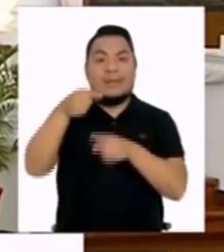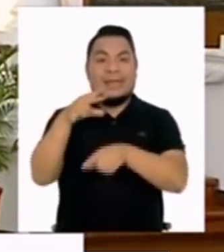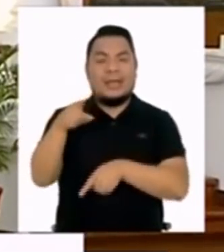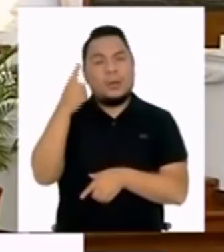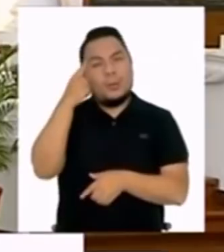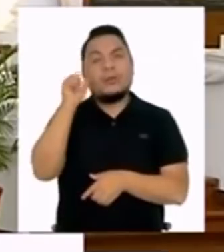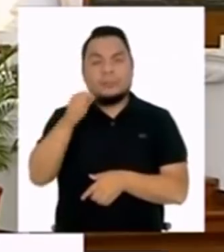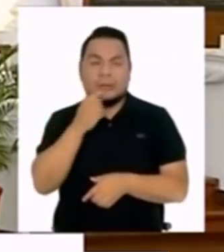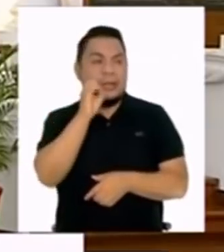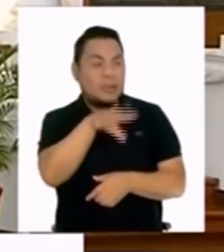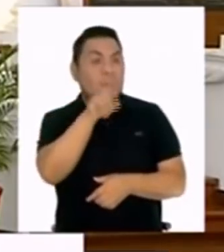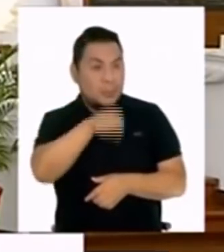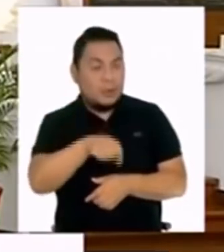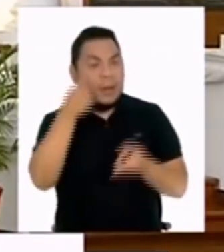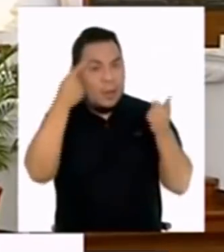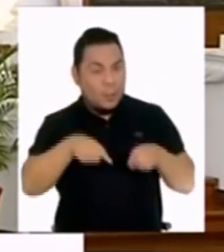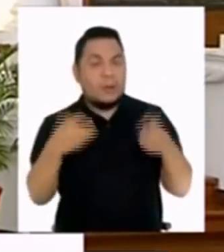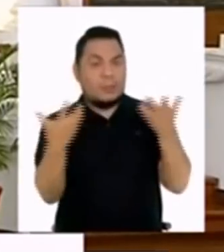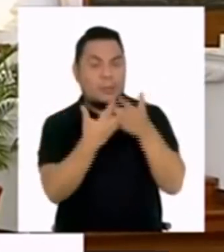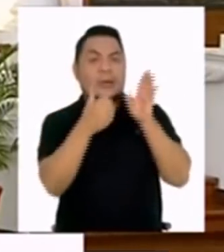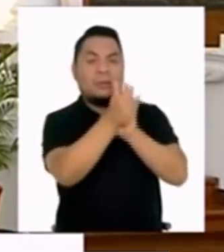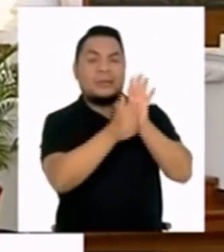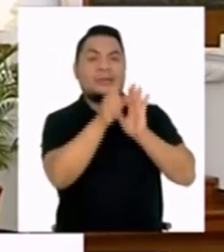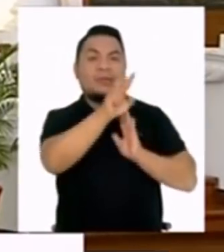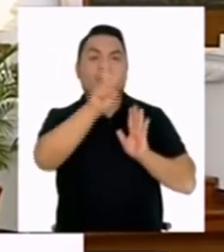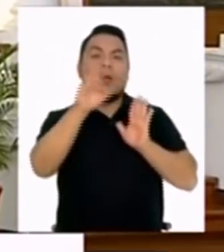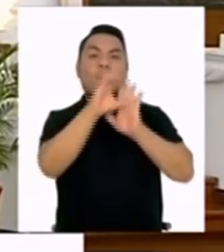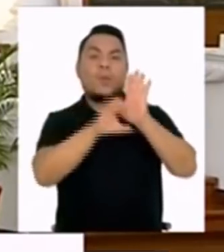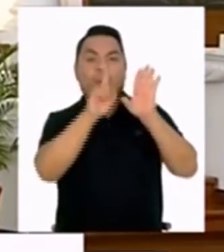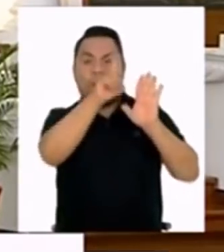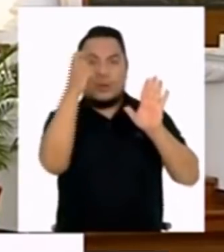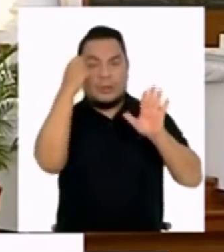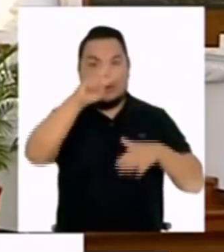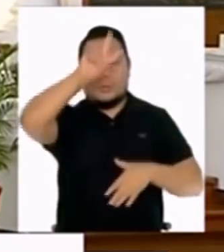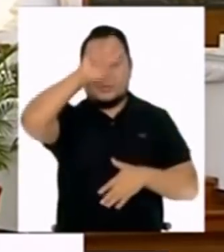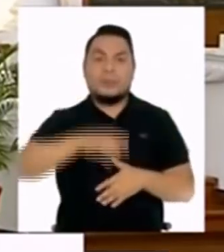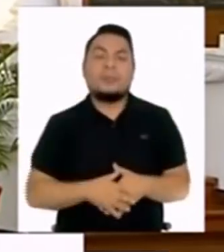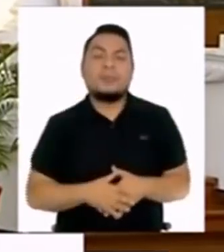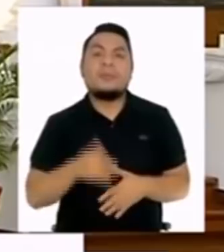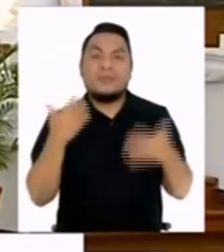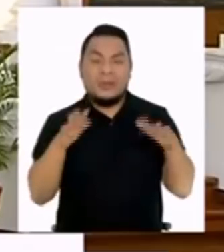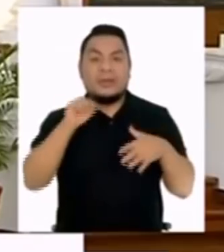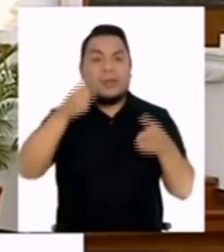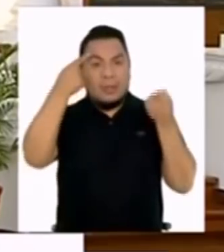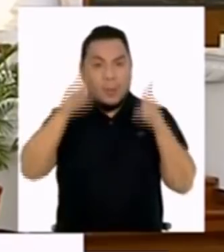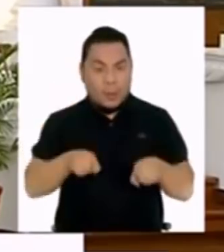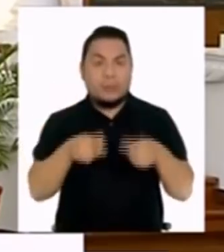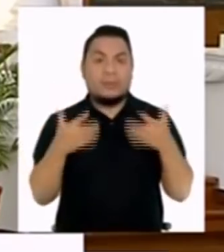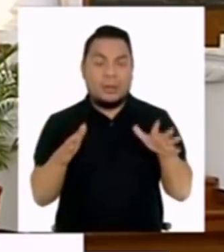Ministros, de conformidad con el artículo 122 de la Constitución Política del Perú, y estando al